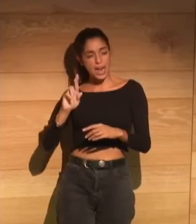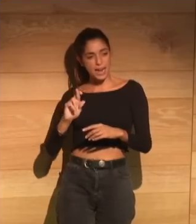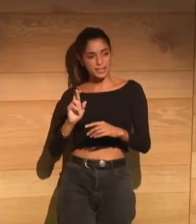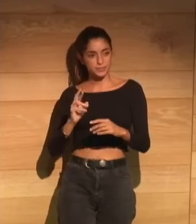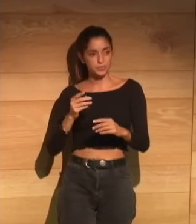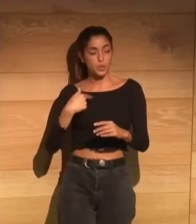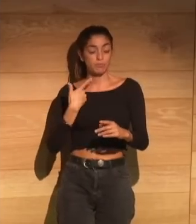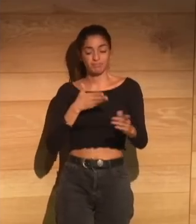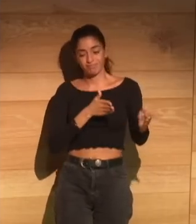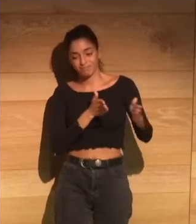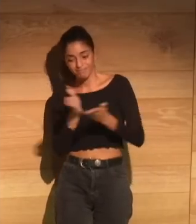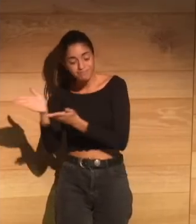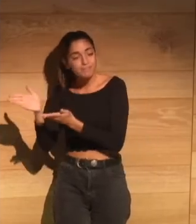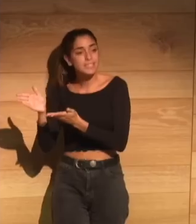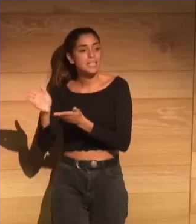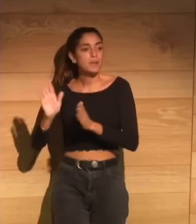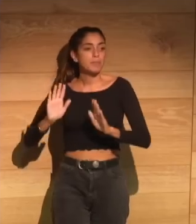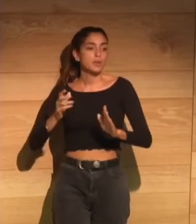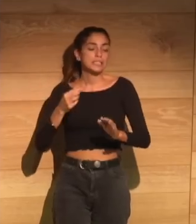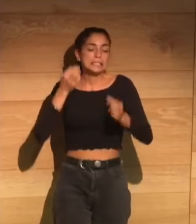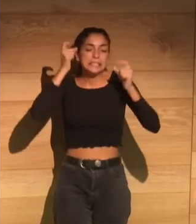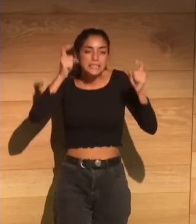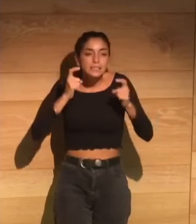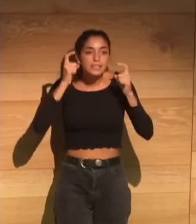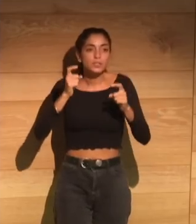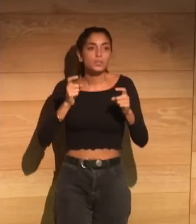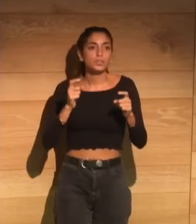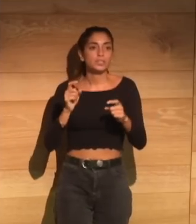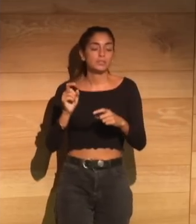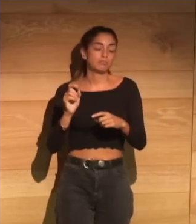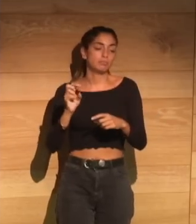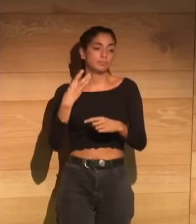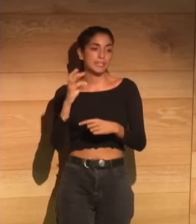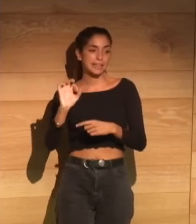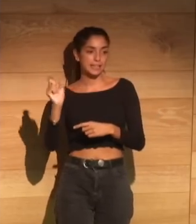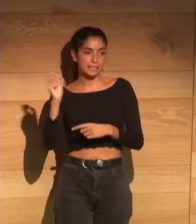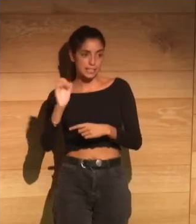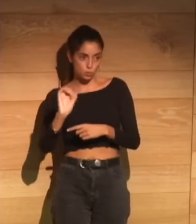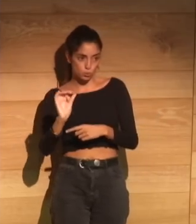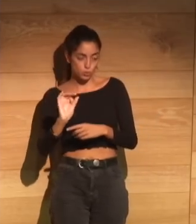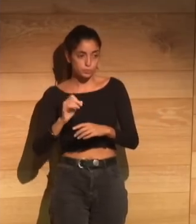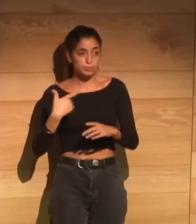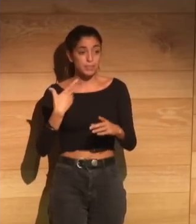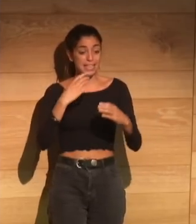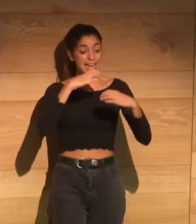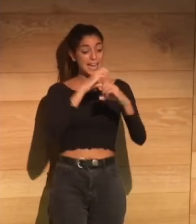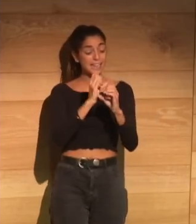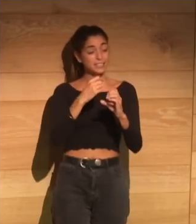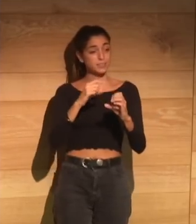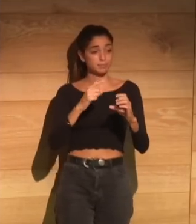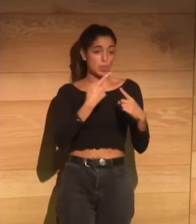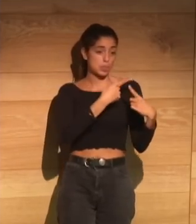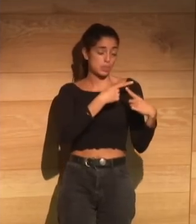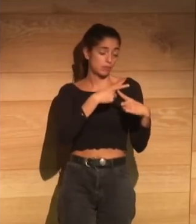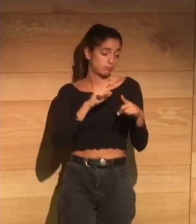asunto, pero trataré de hacerlo en 30 segundos. Por favor, lo que quieras. Hay un tipo de óptica, un tipo de lente, que se supone que representa